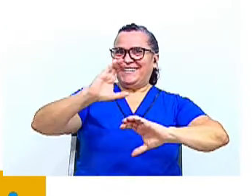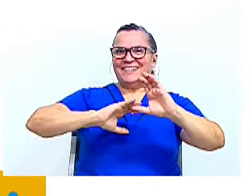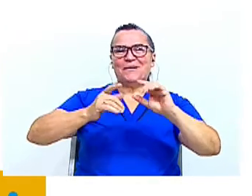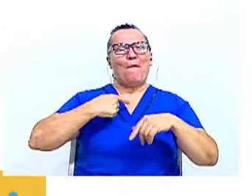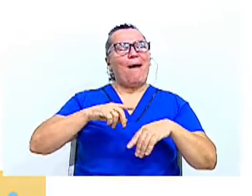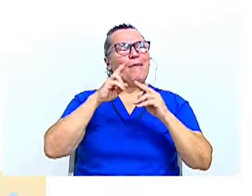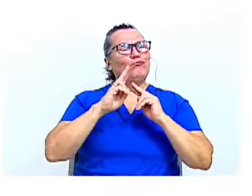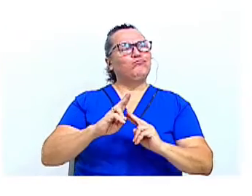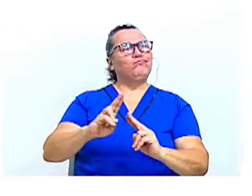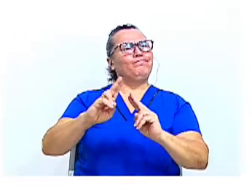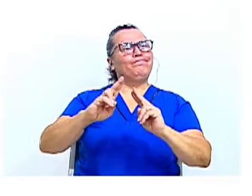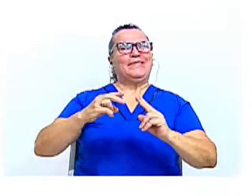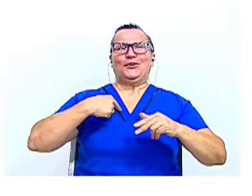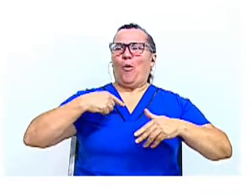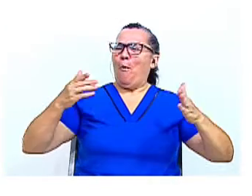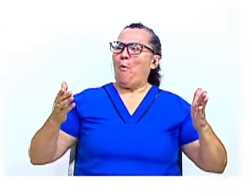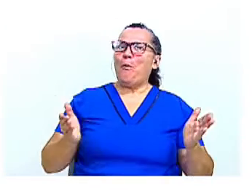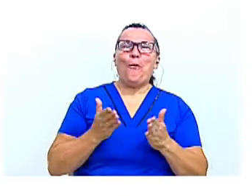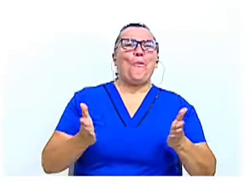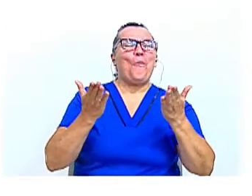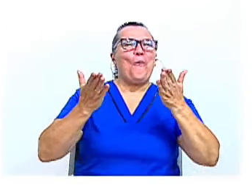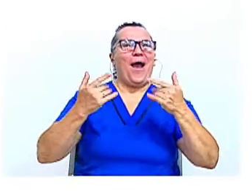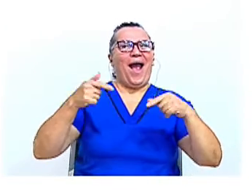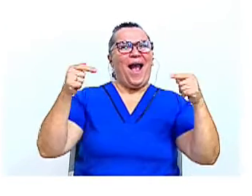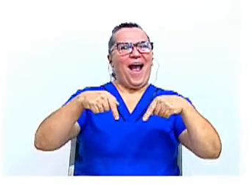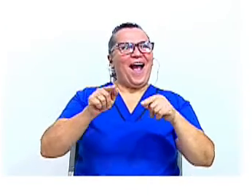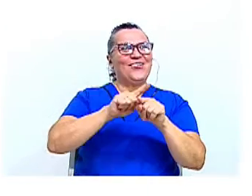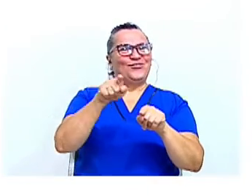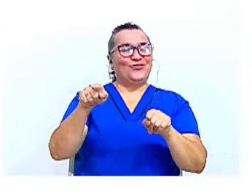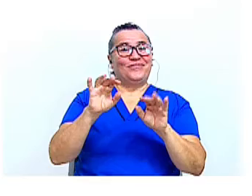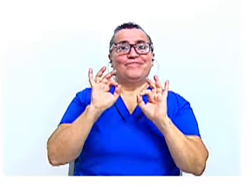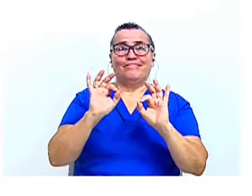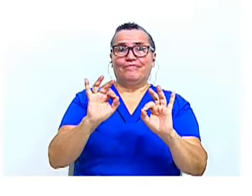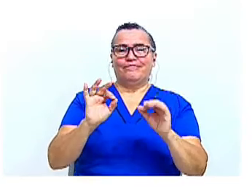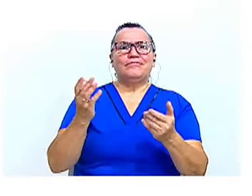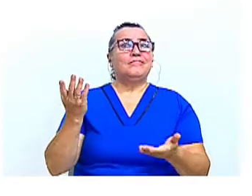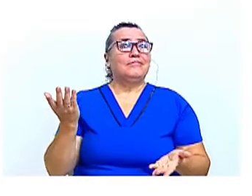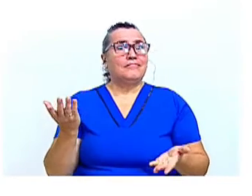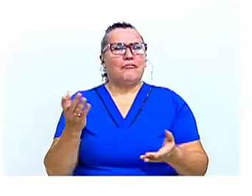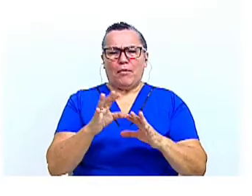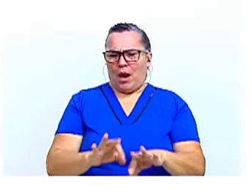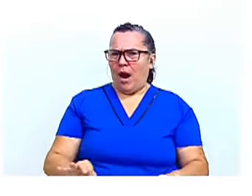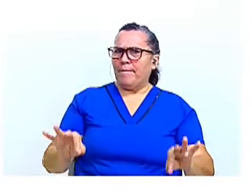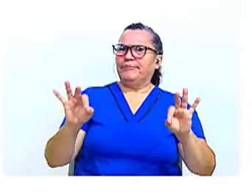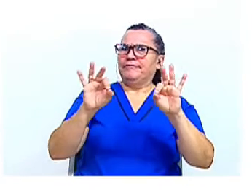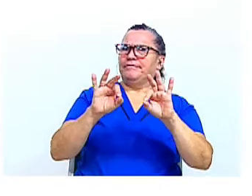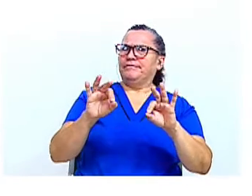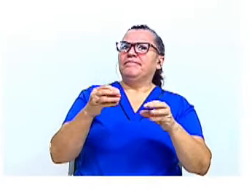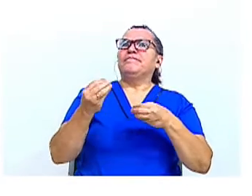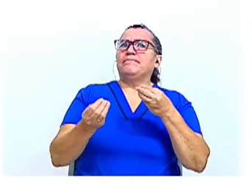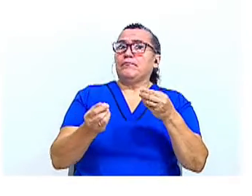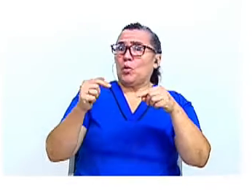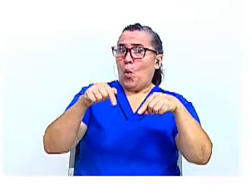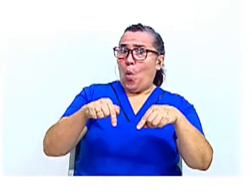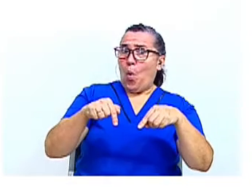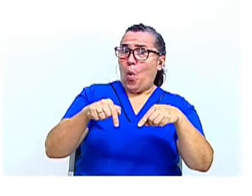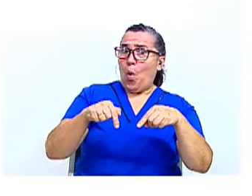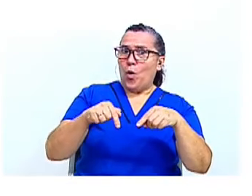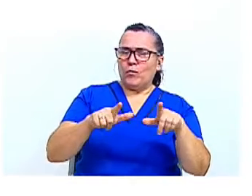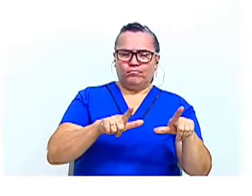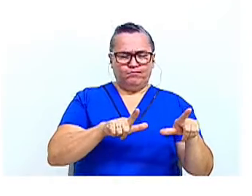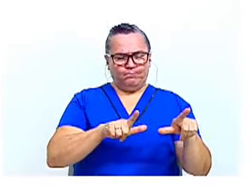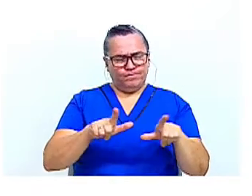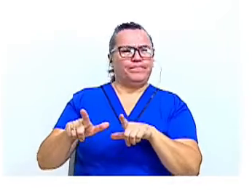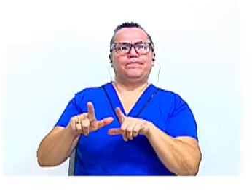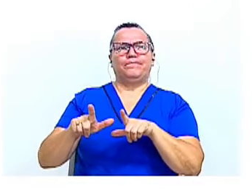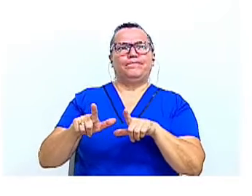un honor y muy motivada el día de hoy de estar aquí con ustedes. Por eso es importante que hoy se pongan con toda la